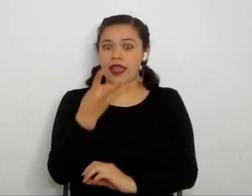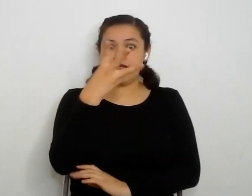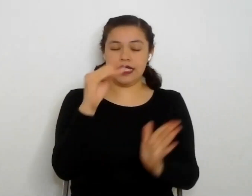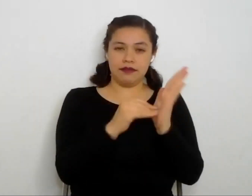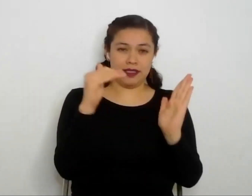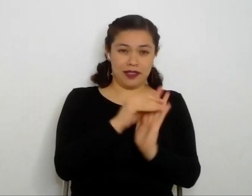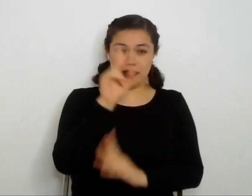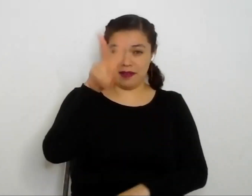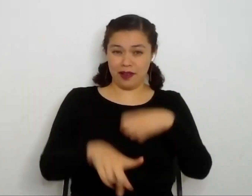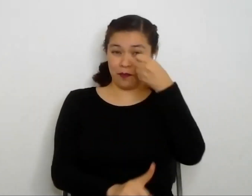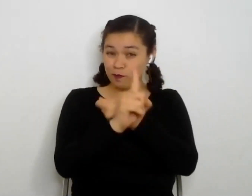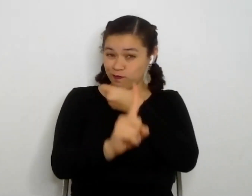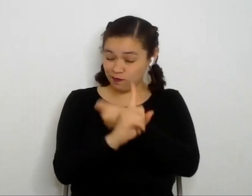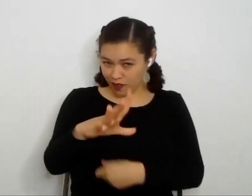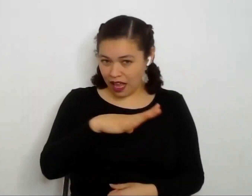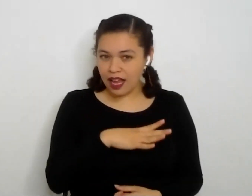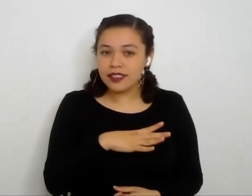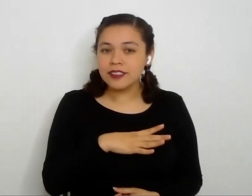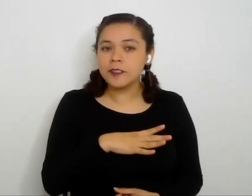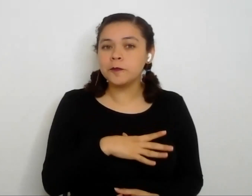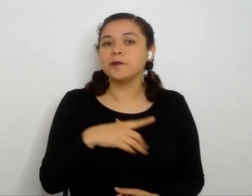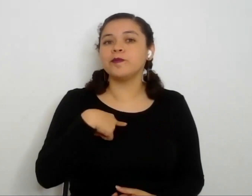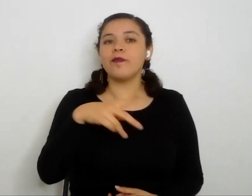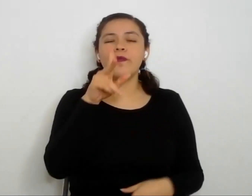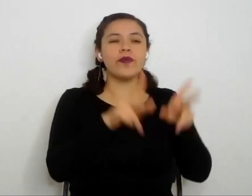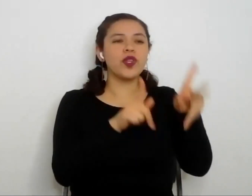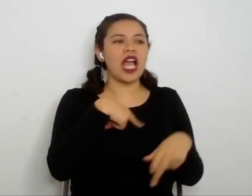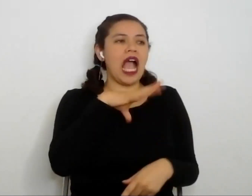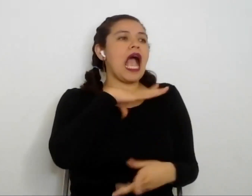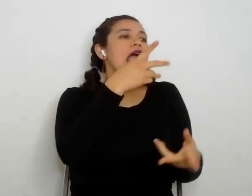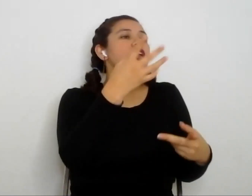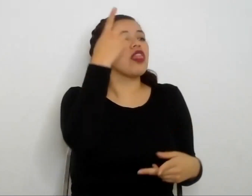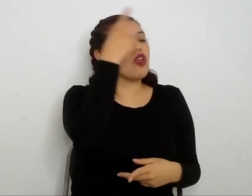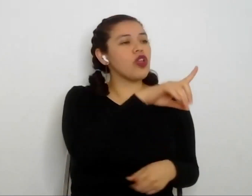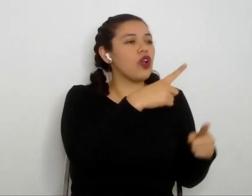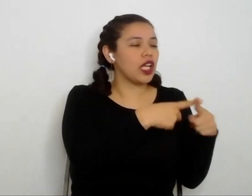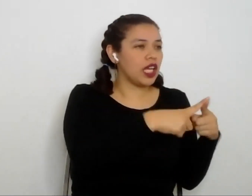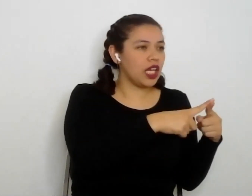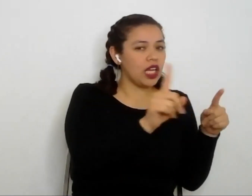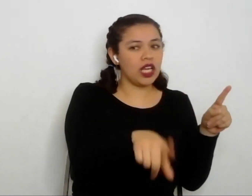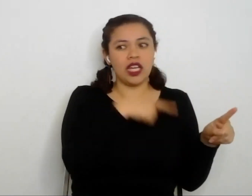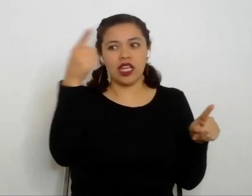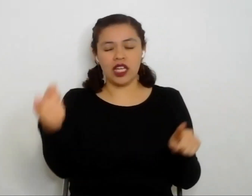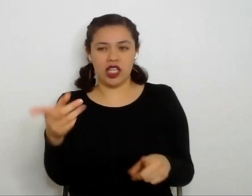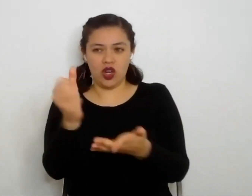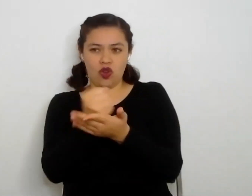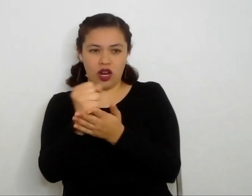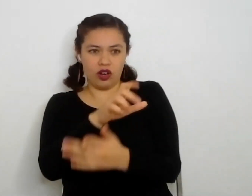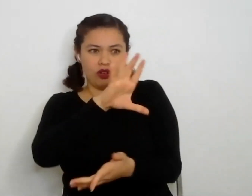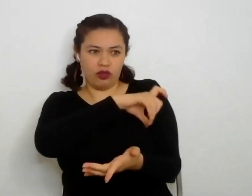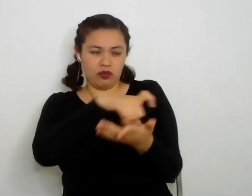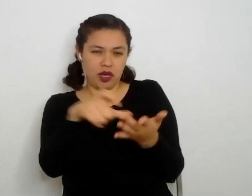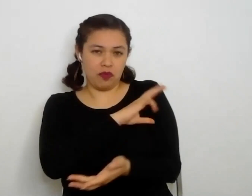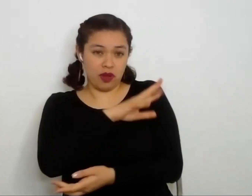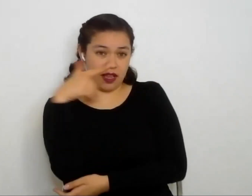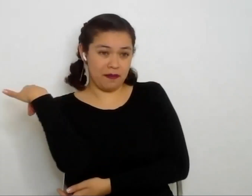ser problemático. Porque me platicas quién la tiene y me platicas quién puede contratar créditos y paga